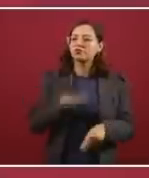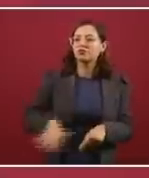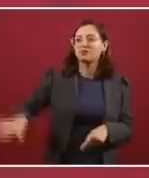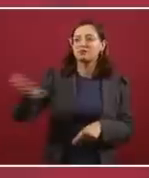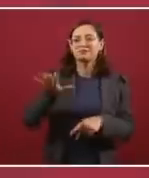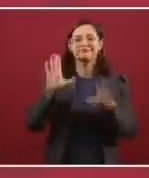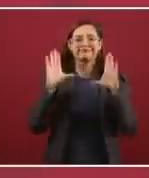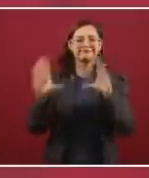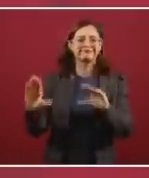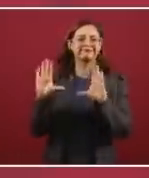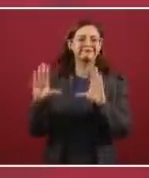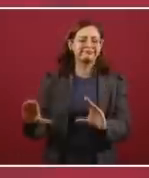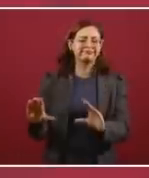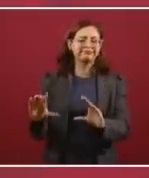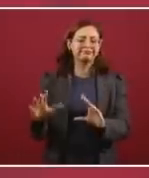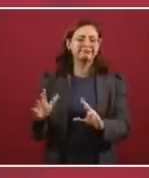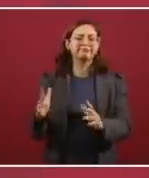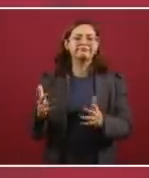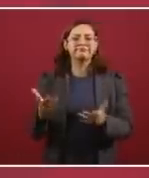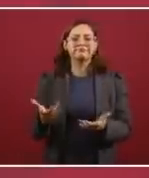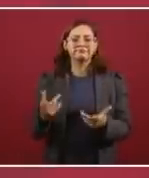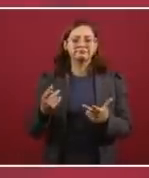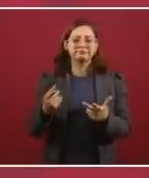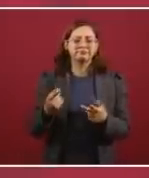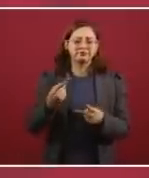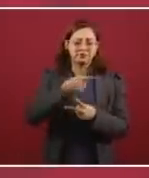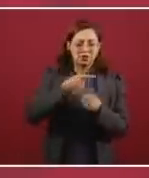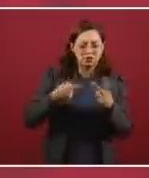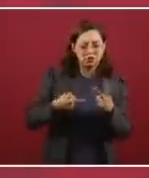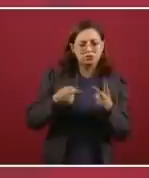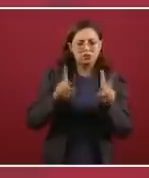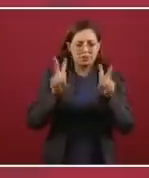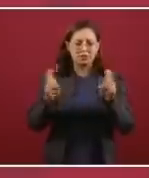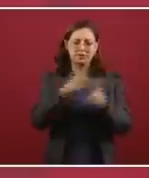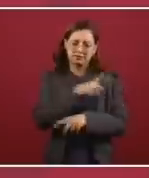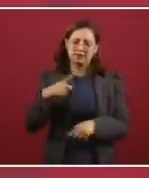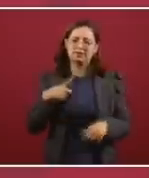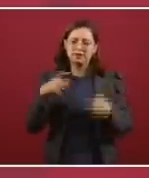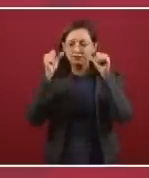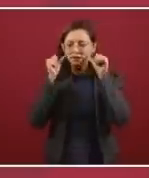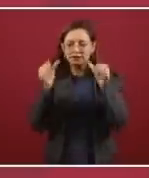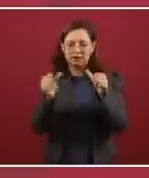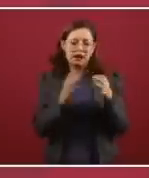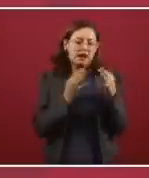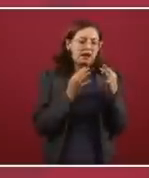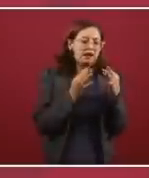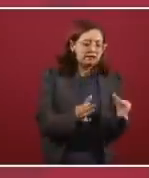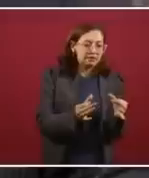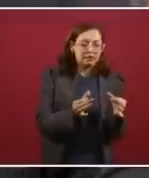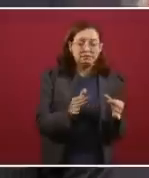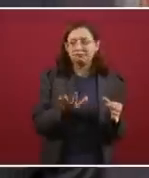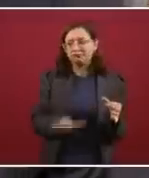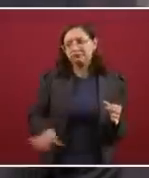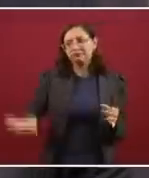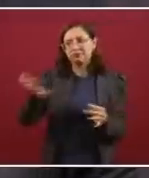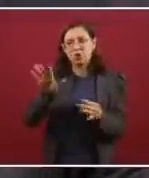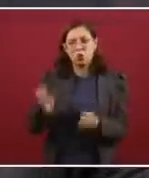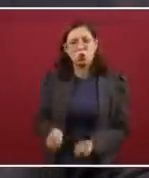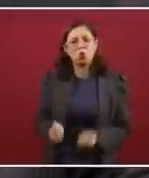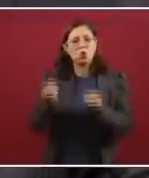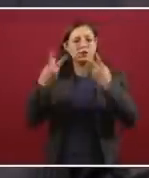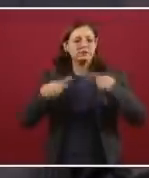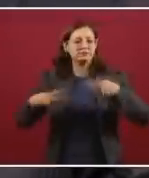O sea, los dos hay que atenderlos, pero hay que garantizar